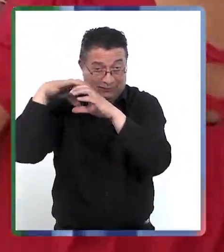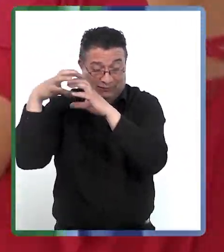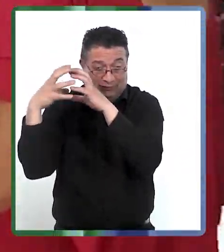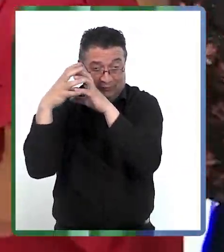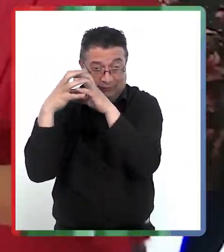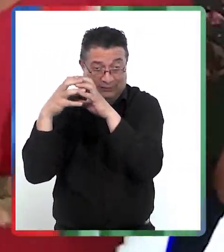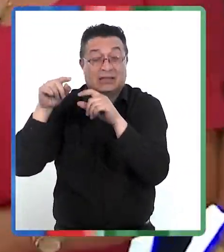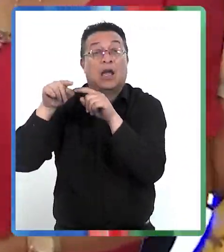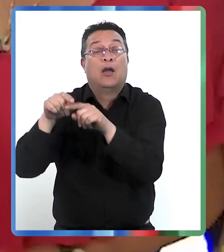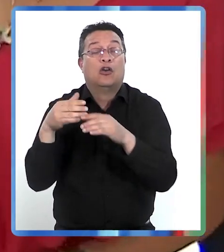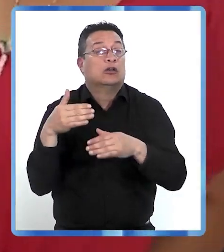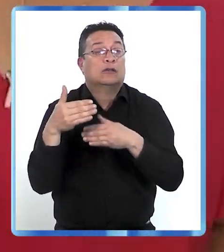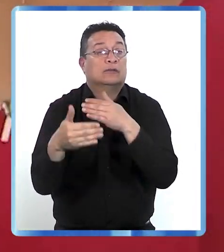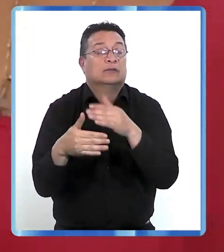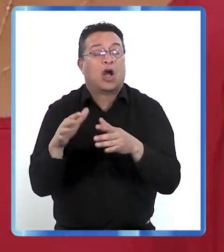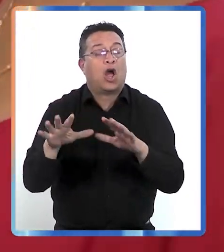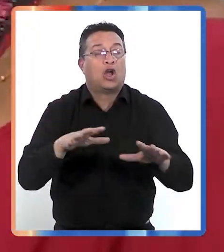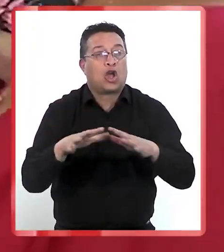Alzheimer,